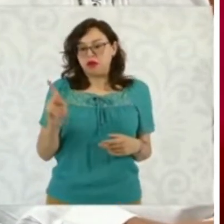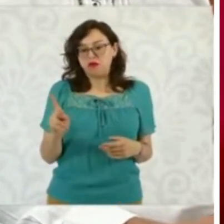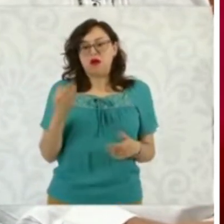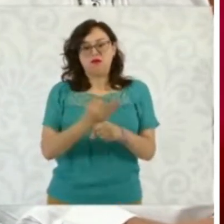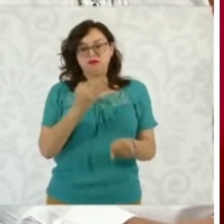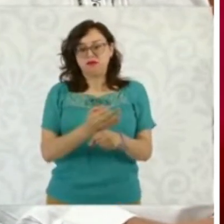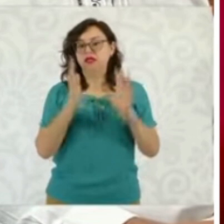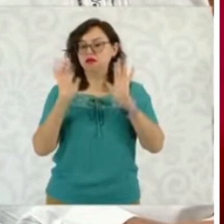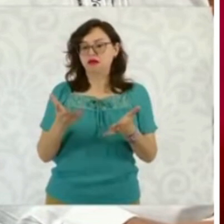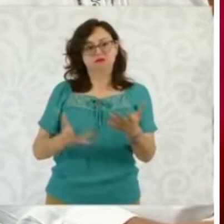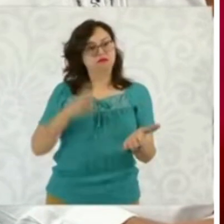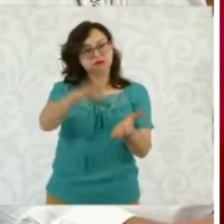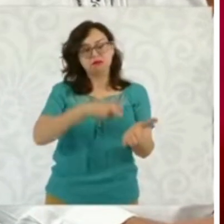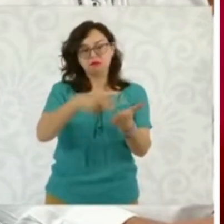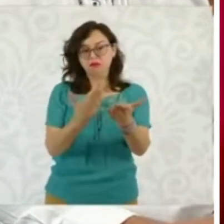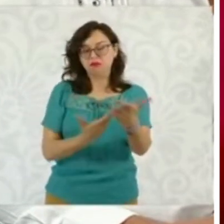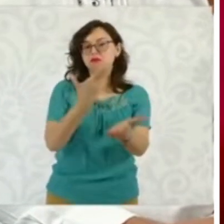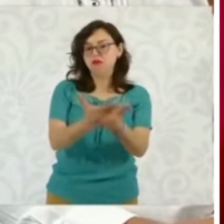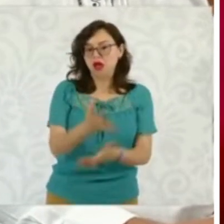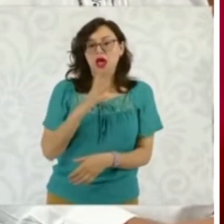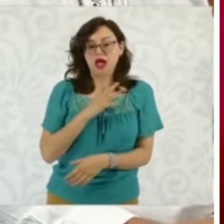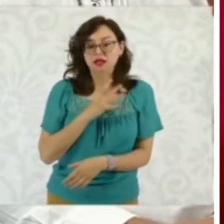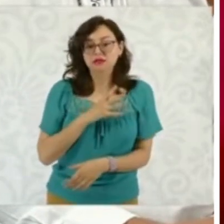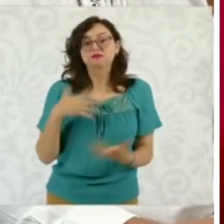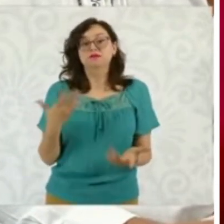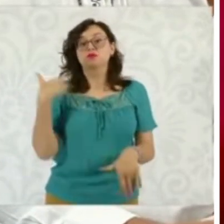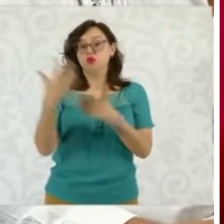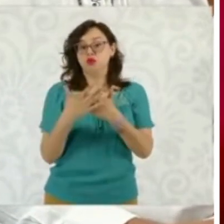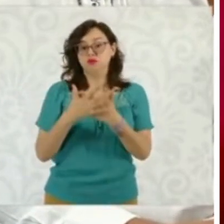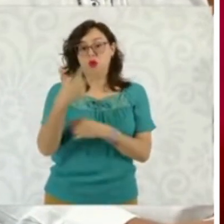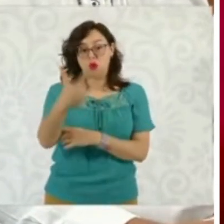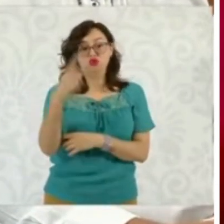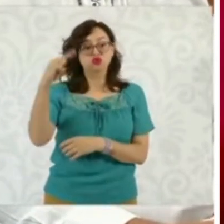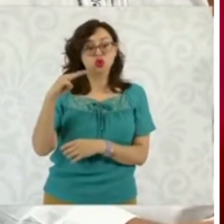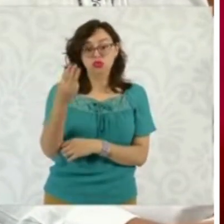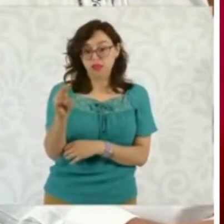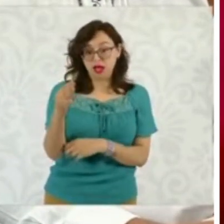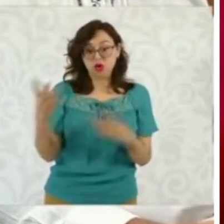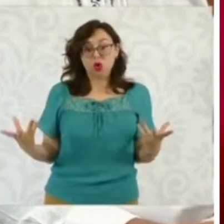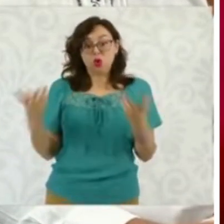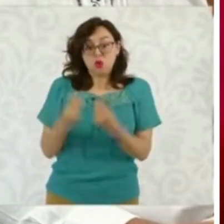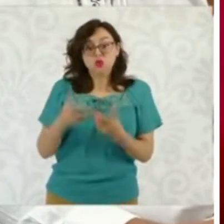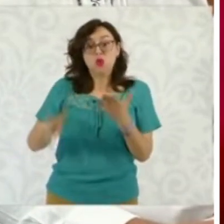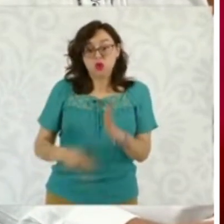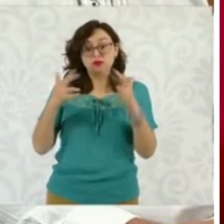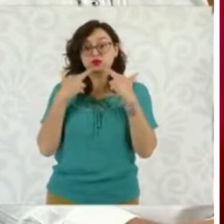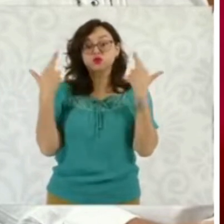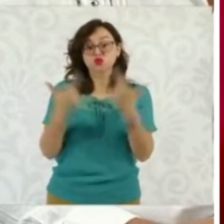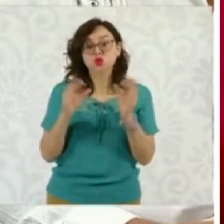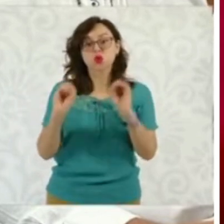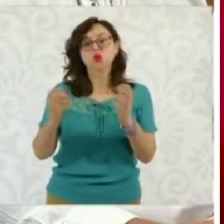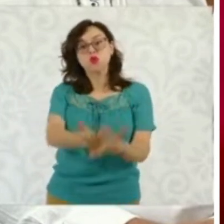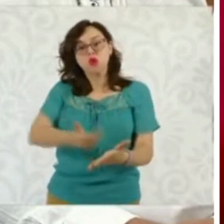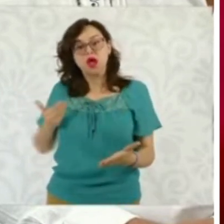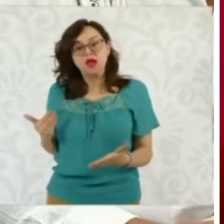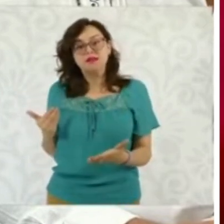esto. Pero preguntarle si tiene todavía considerado reunirse con ellos el 8 de mayo, como habían acordado, sí, o reunirse antes,